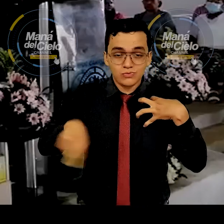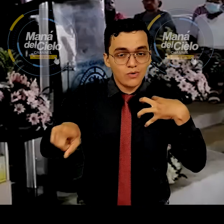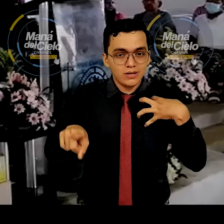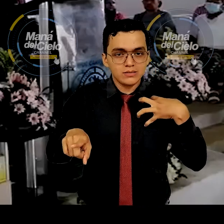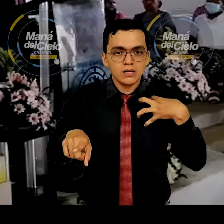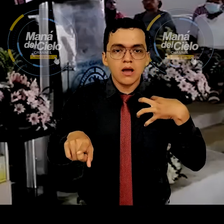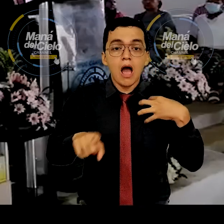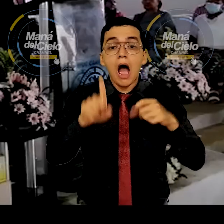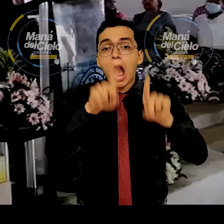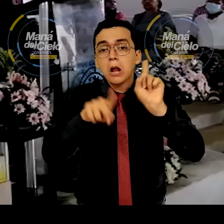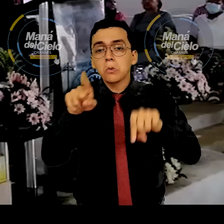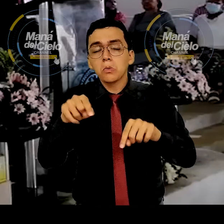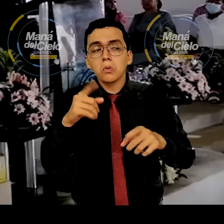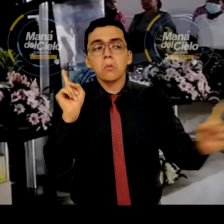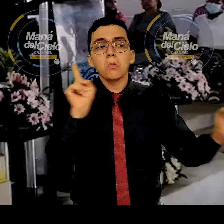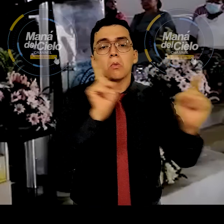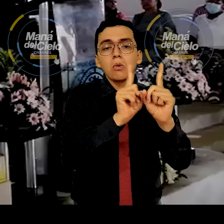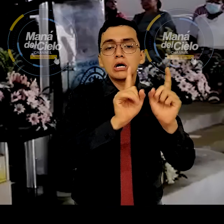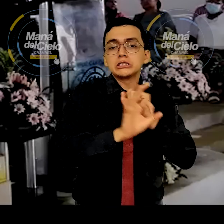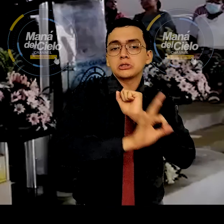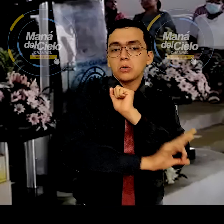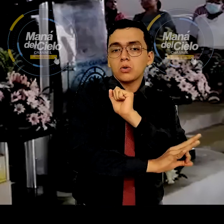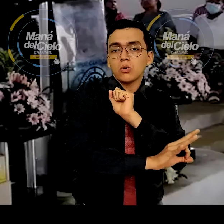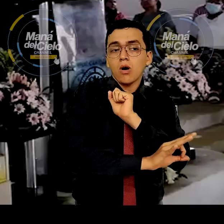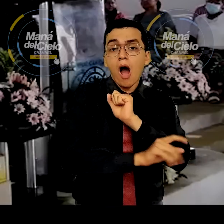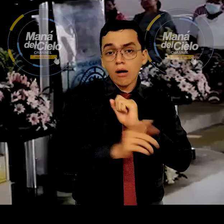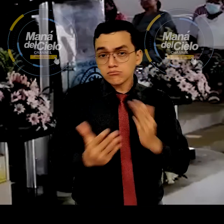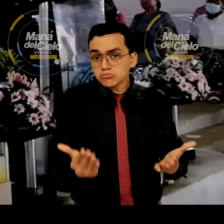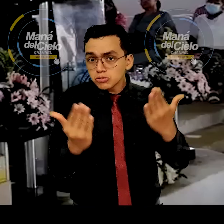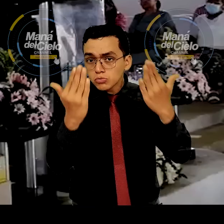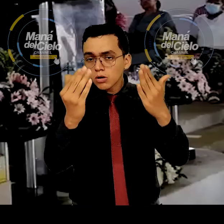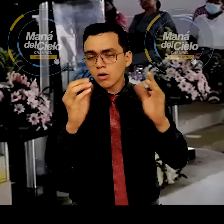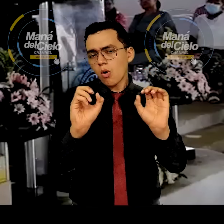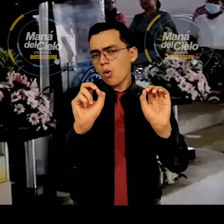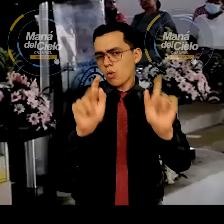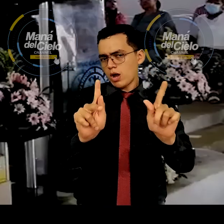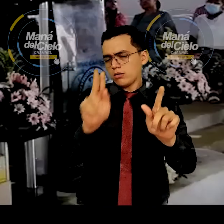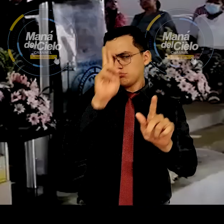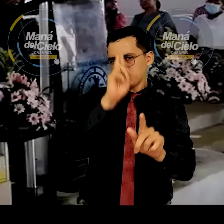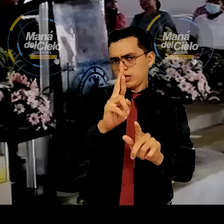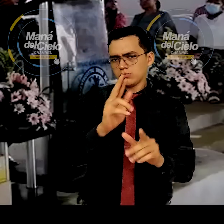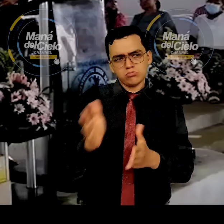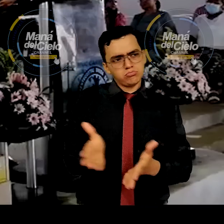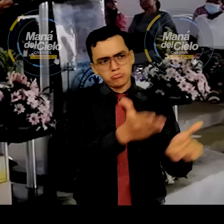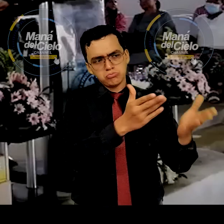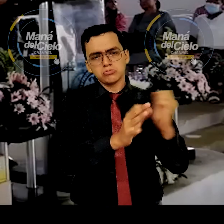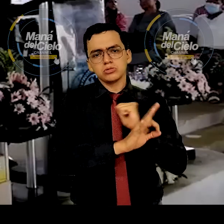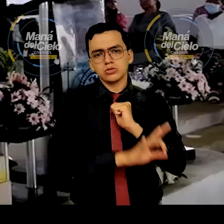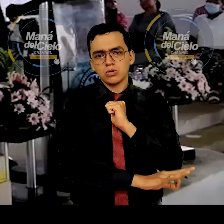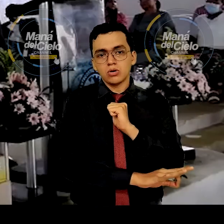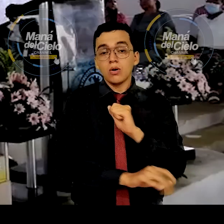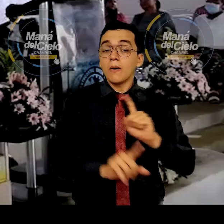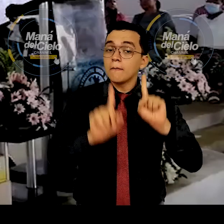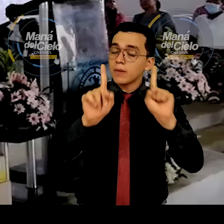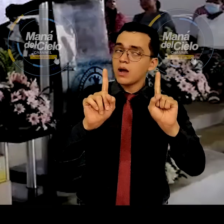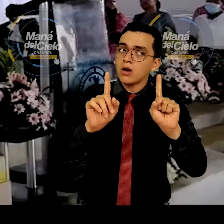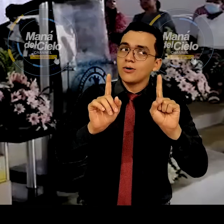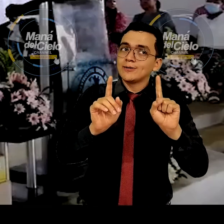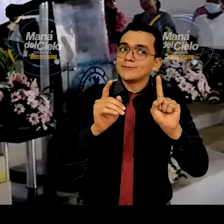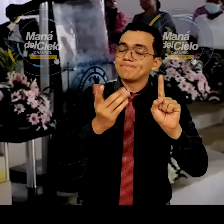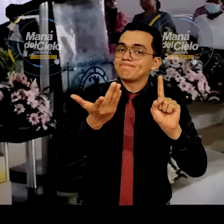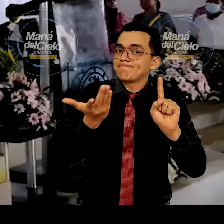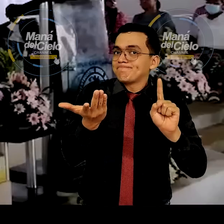arreglando con los psicólogos. Y bueno, si les sirve, mientras tanto, ¿qué vamos a hacer? Pero no debiera usted tener